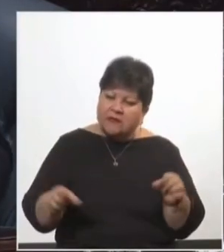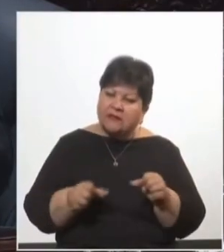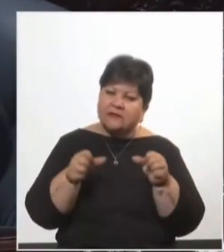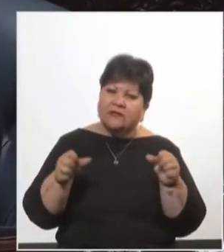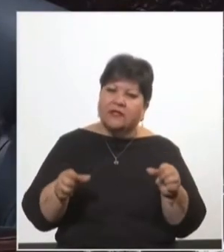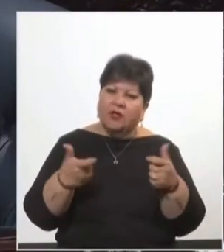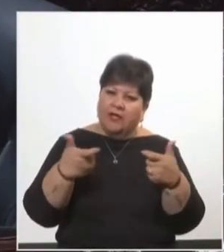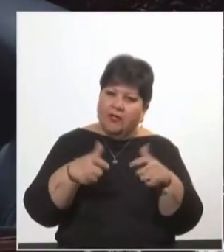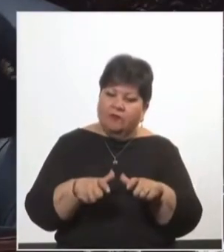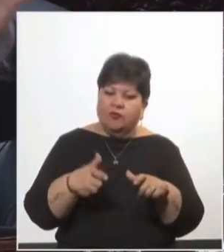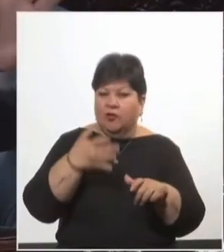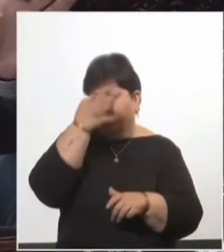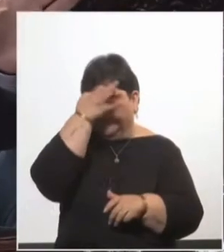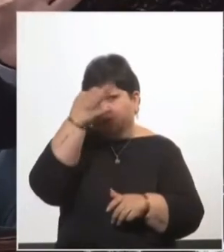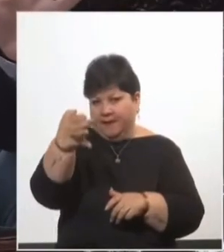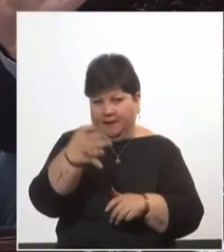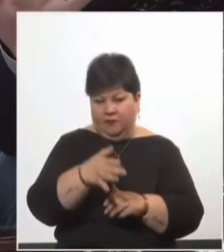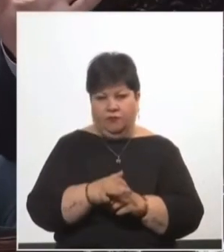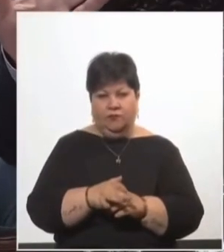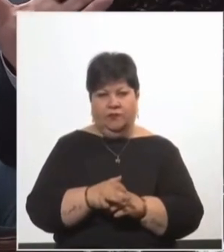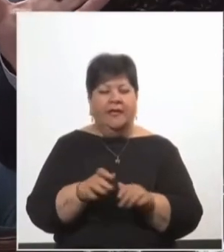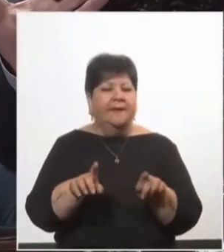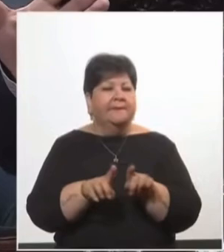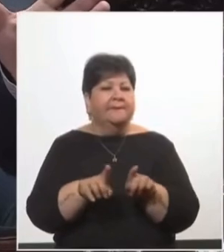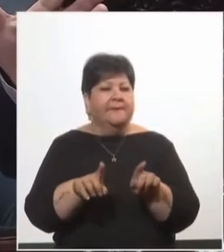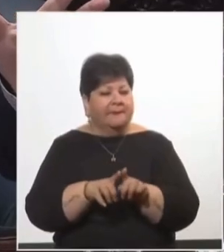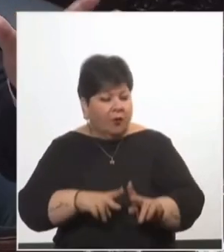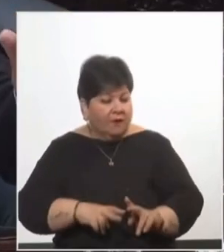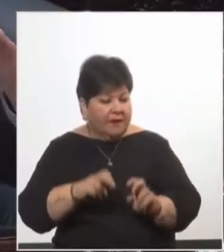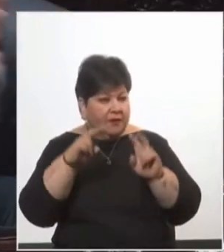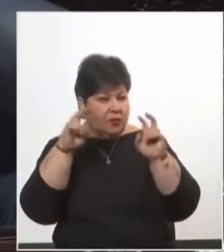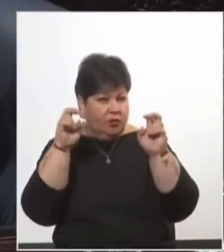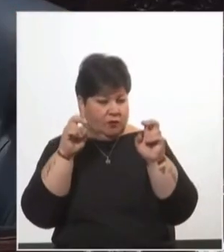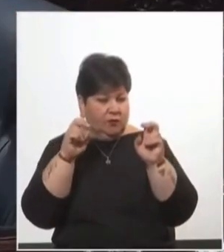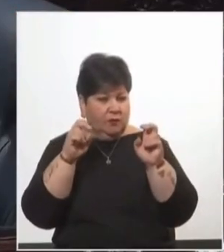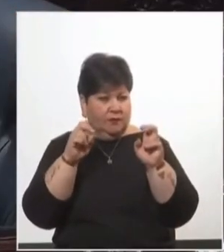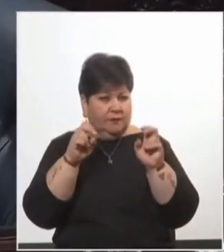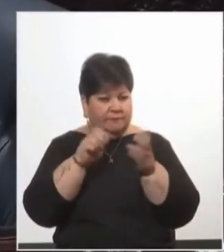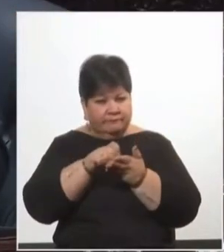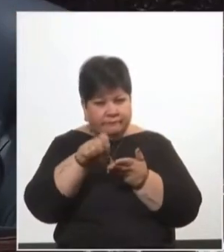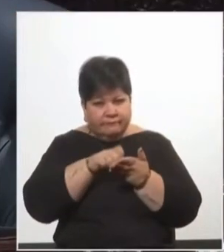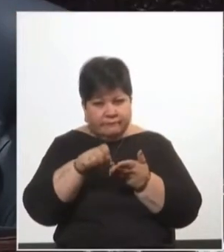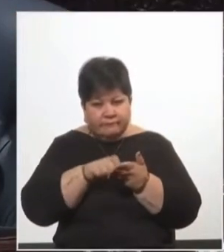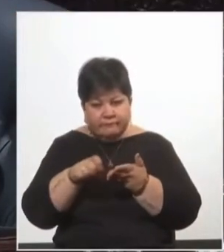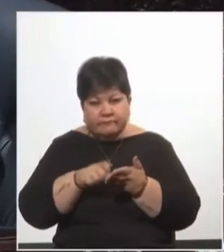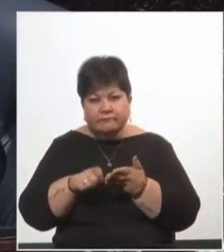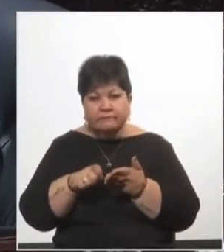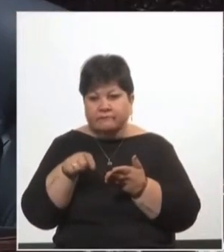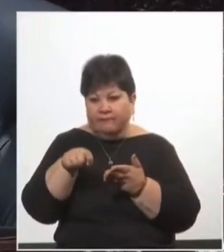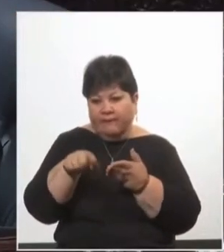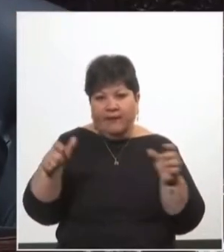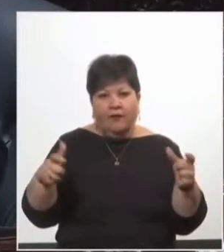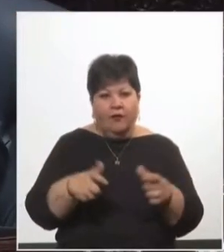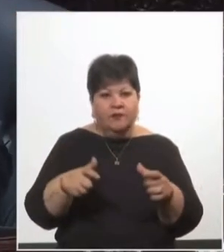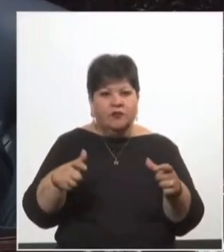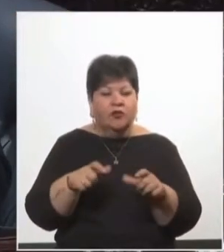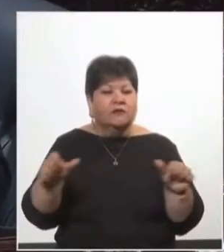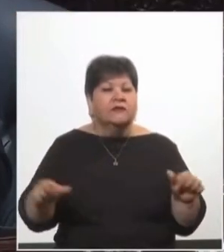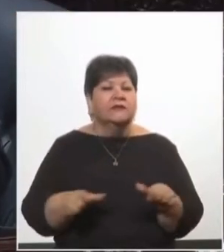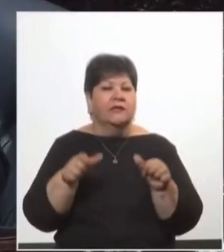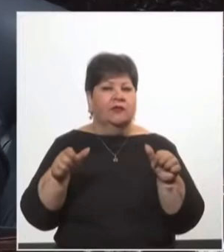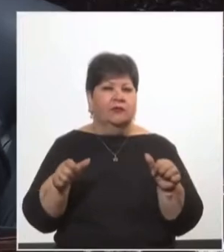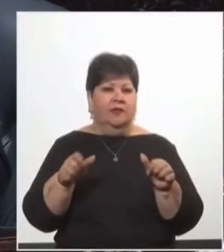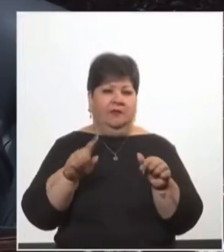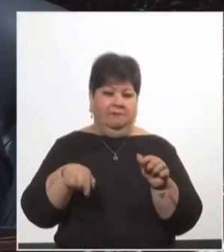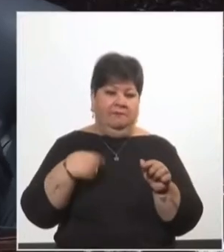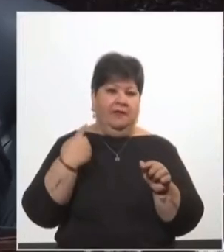la comisión de expertos, en el propio diagnóstico se tomaron cosas, que se hicieron en la comisión y que vamos a volver a hacer